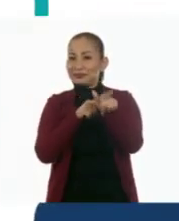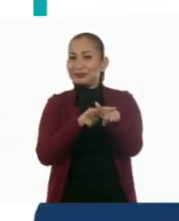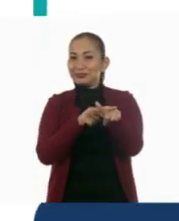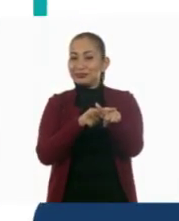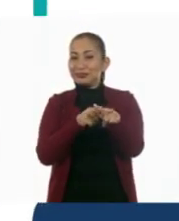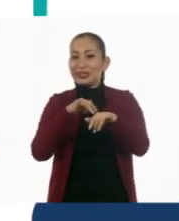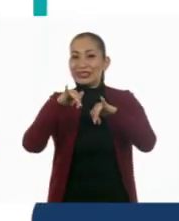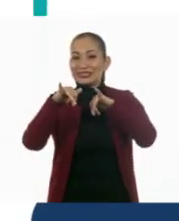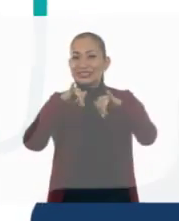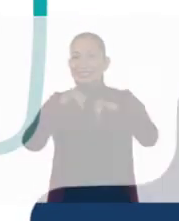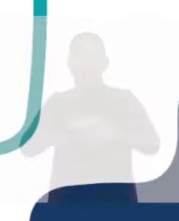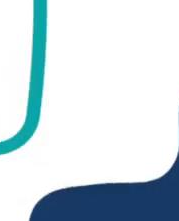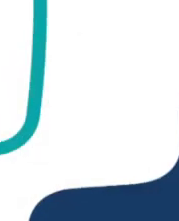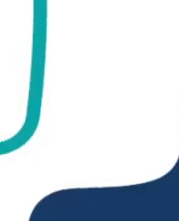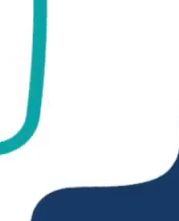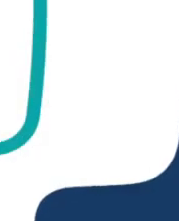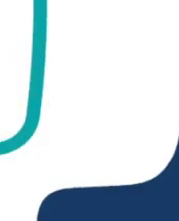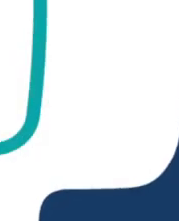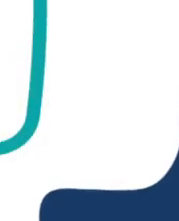con...